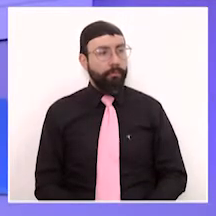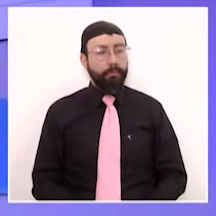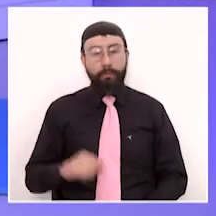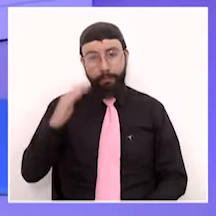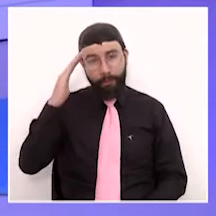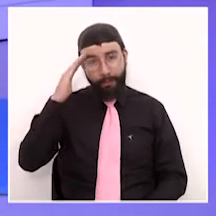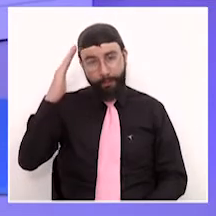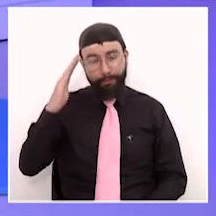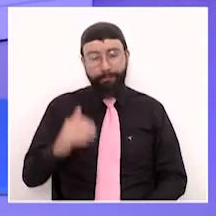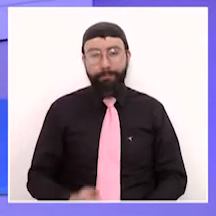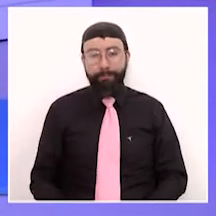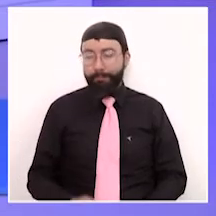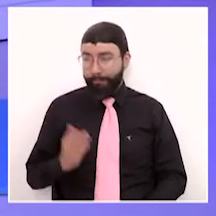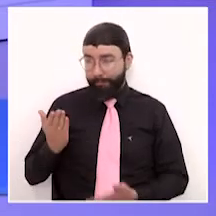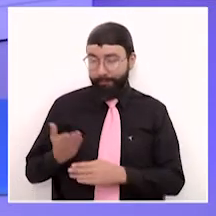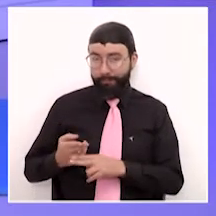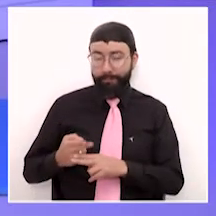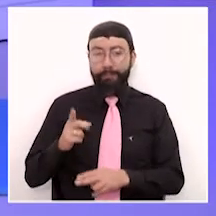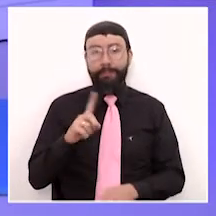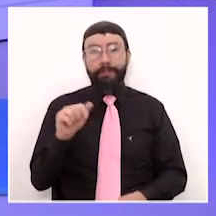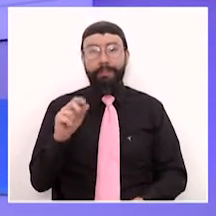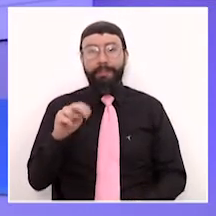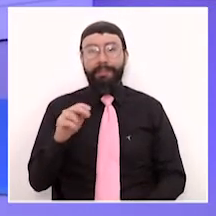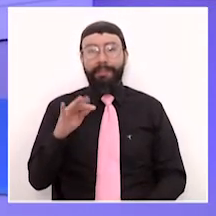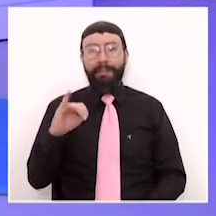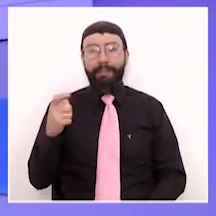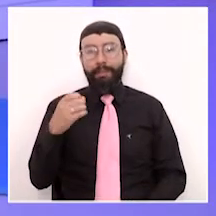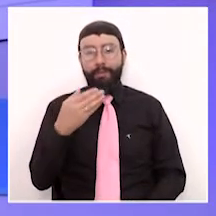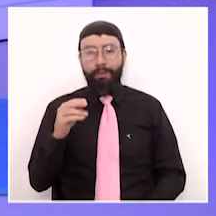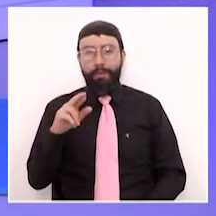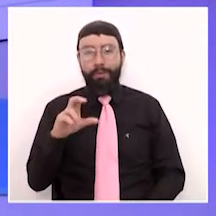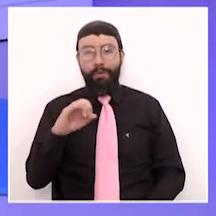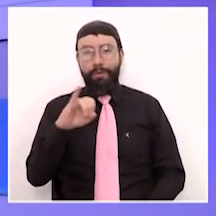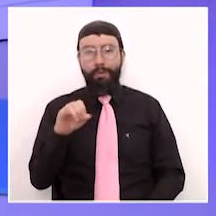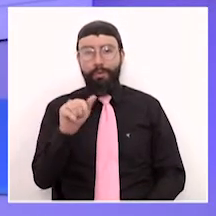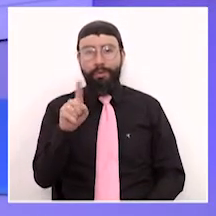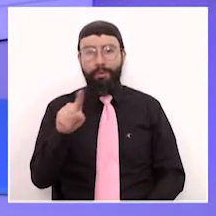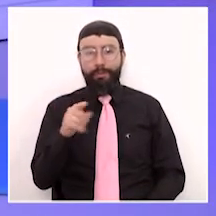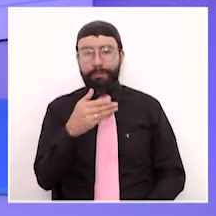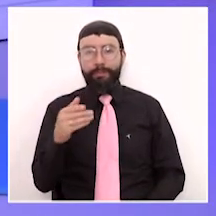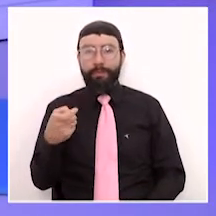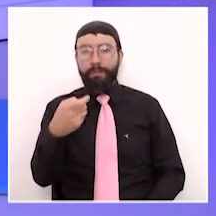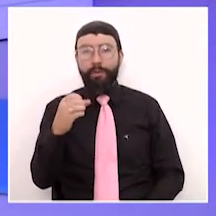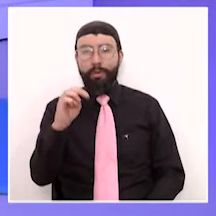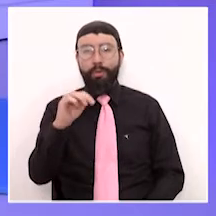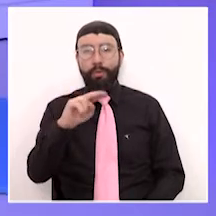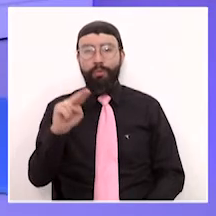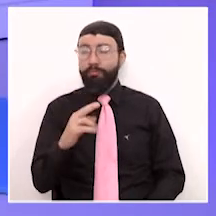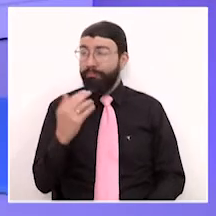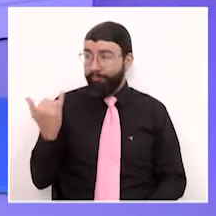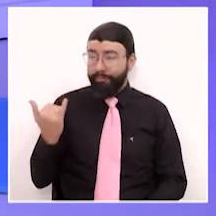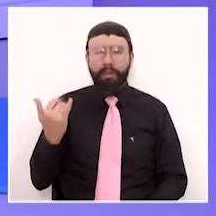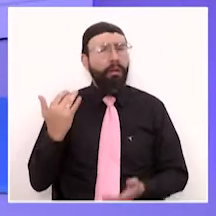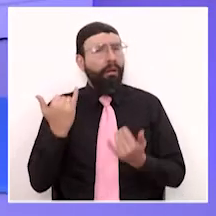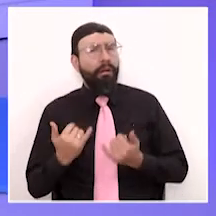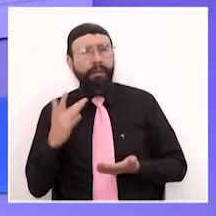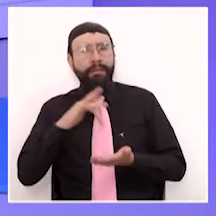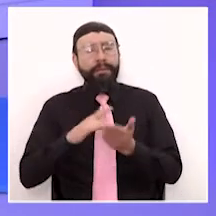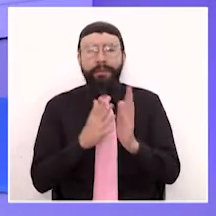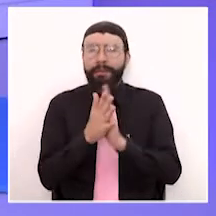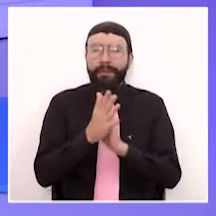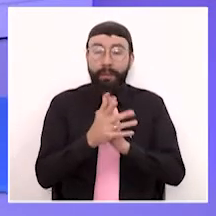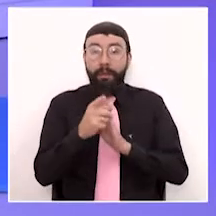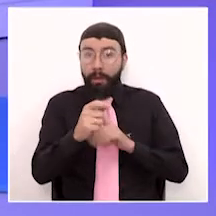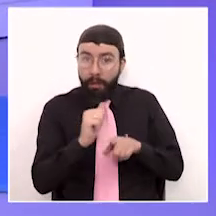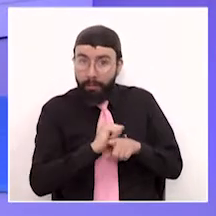Hola a todos, mi nombre es Santiago Rojas Gómez y estamos aquí para hablar acerca de un ejercicio que podemos utilizar